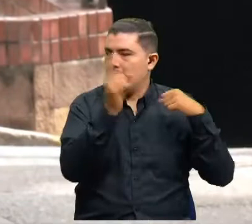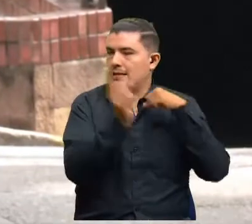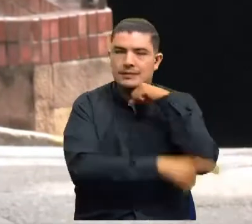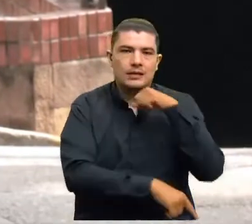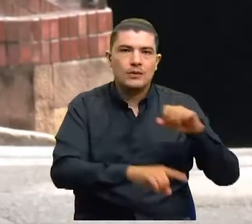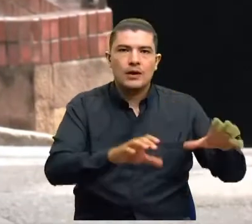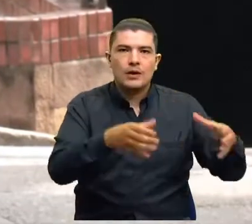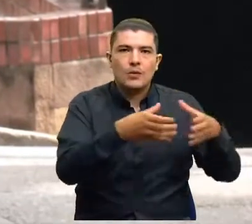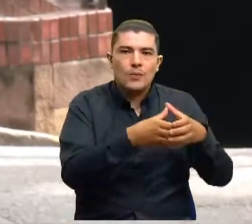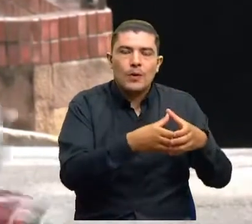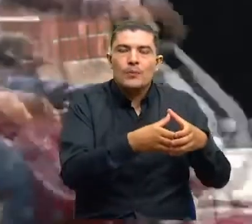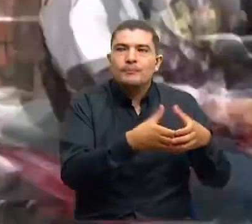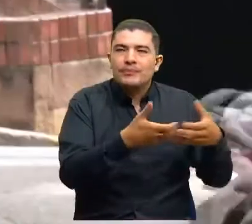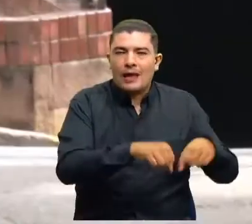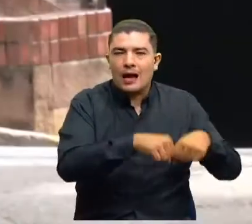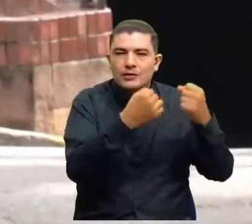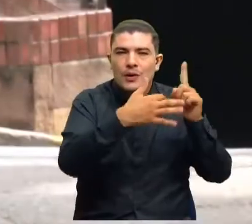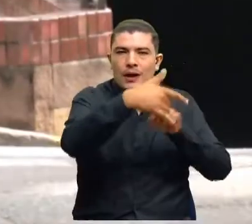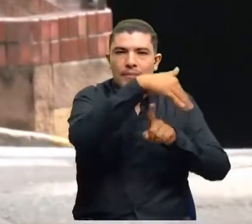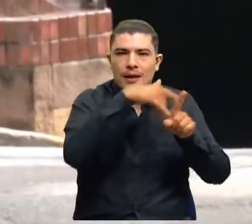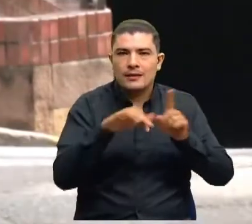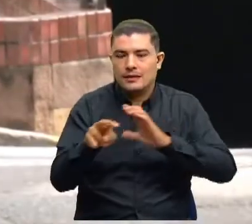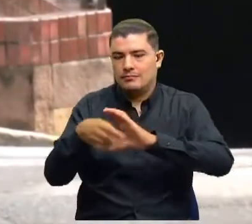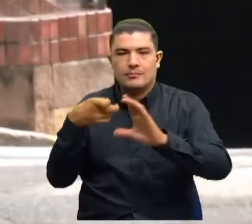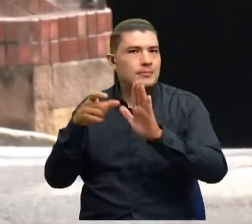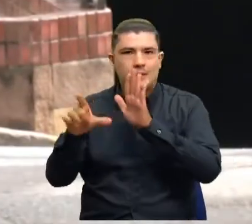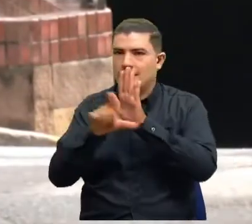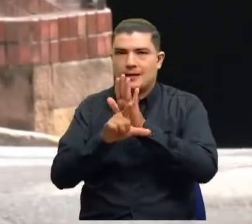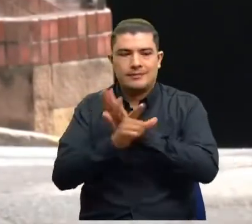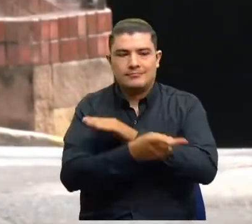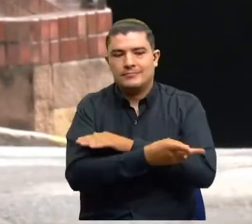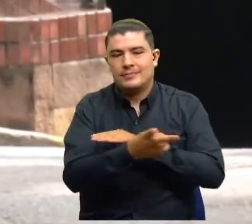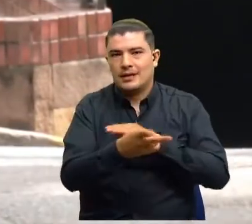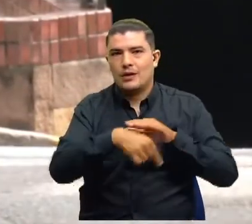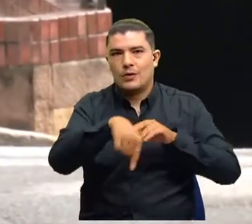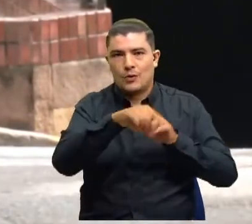ilegal. Esta información es la que tenemos por el momento. Yo soy Carlos Cárdenas. Oriente Noticias está informando.